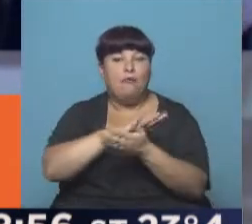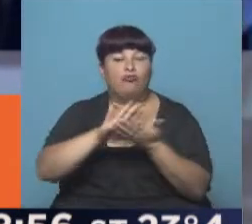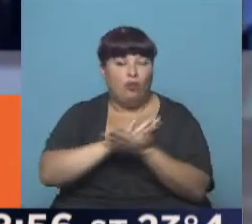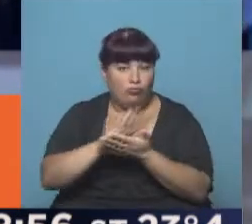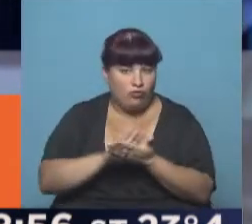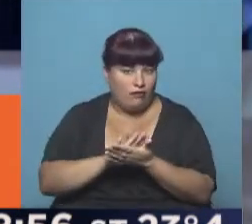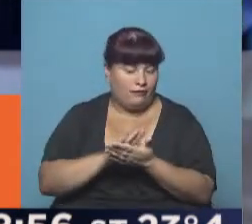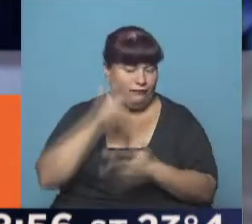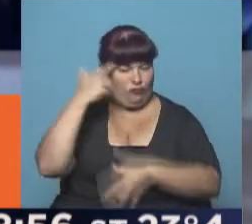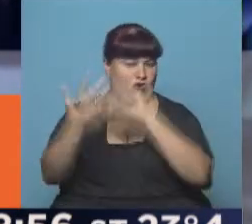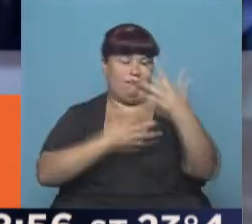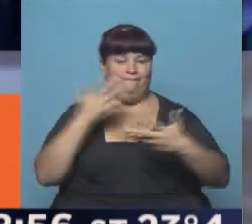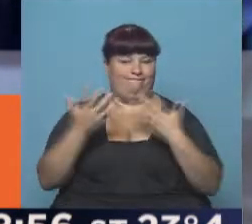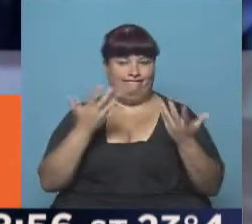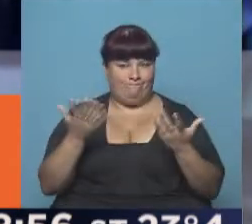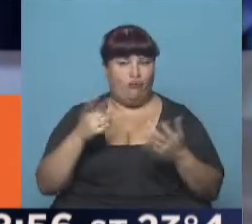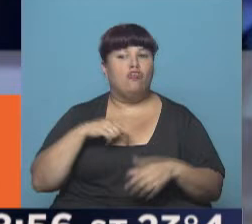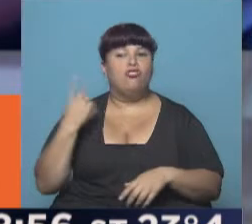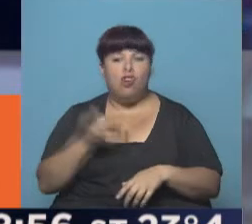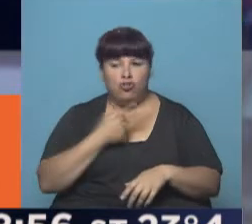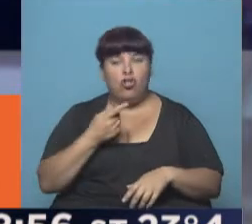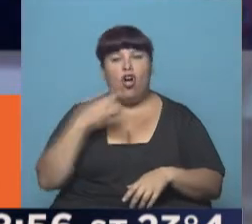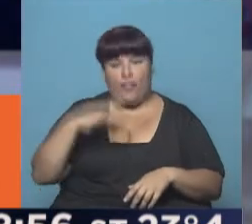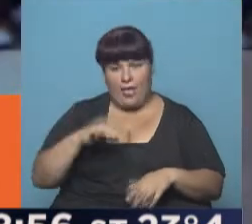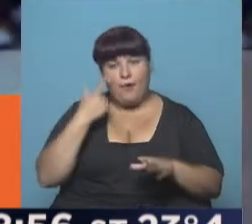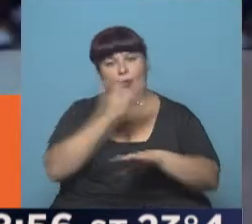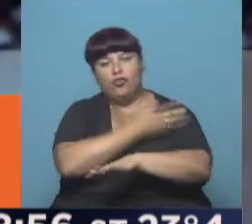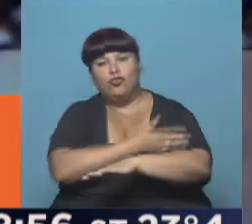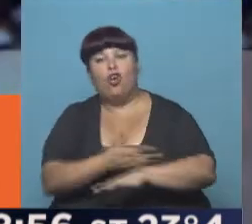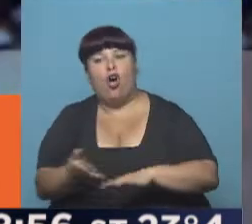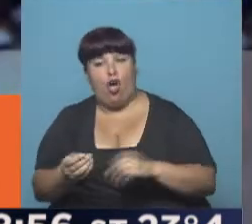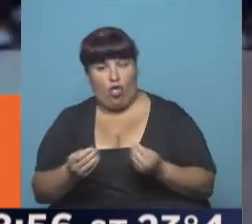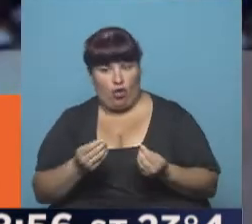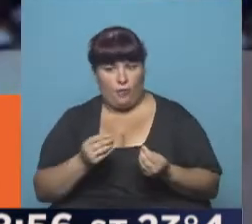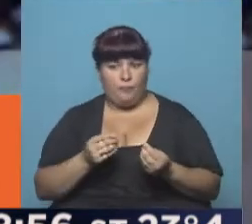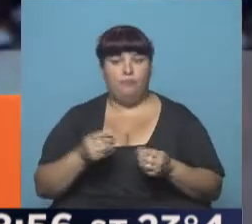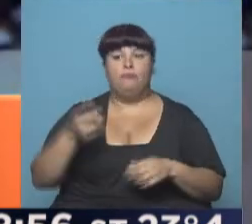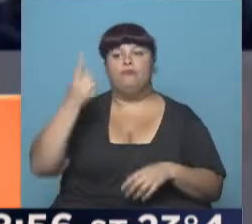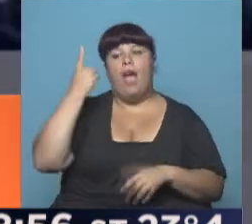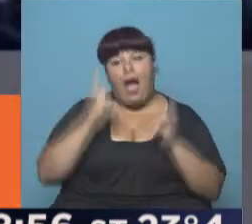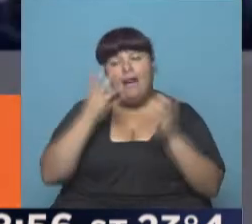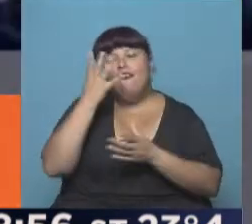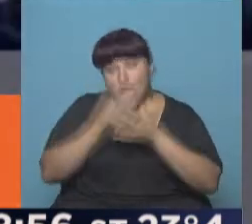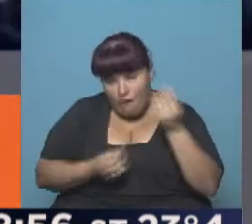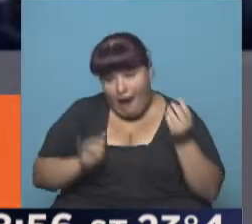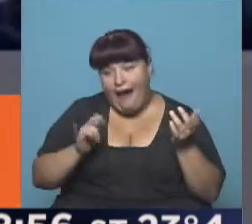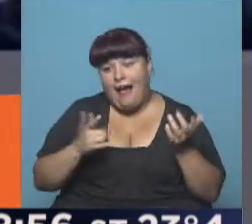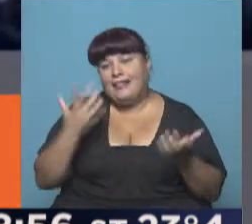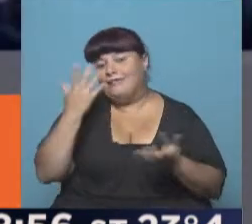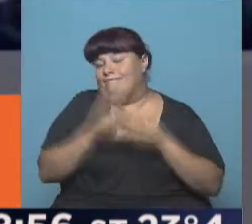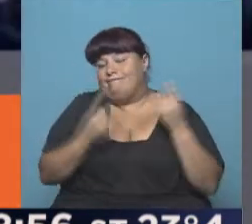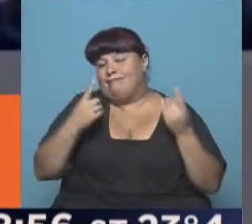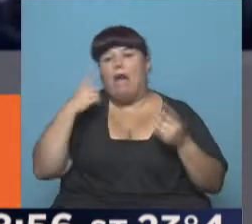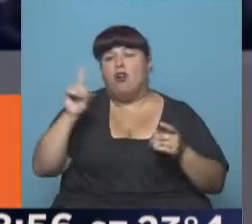solución confundió mucho. Nosotros tenemos que hacer un repaso. Tuvimos algunos errores no forzados, como